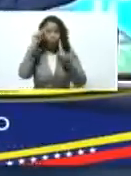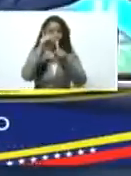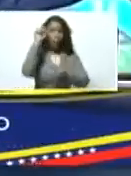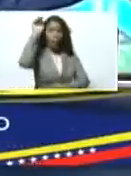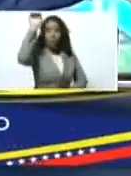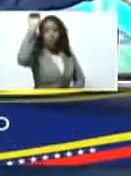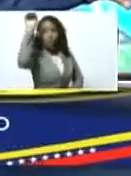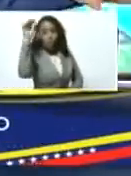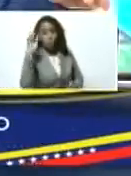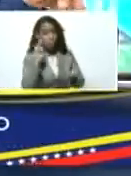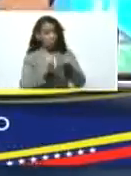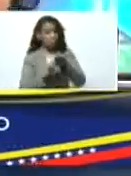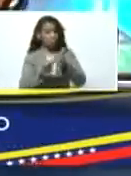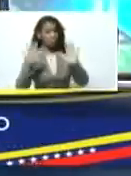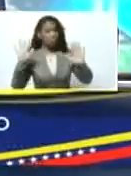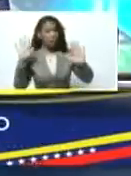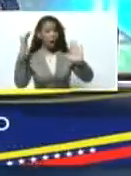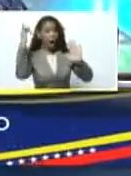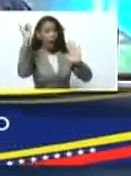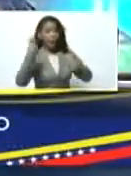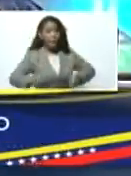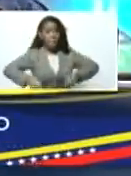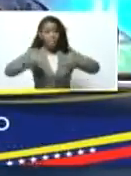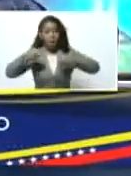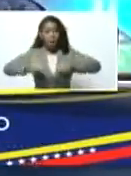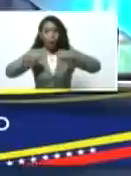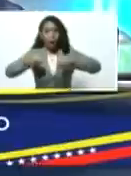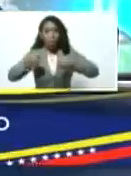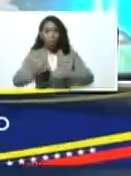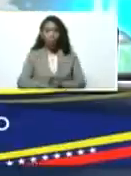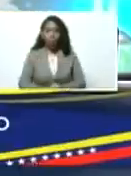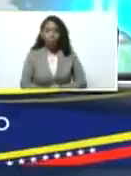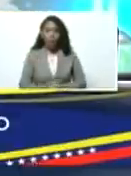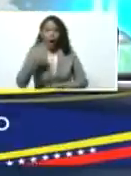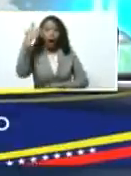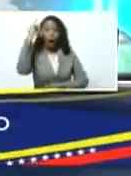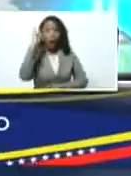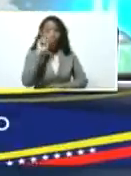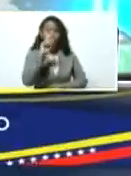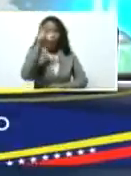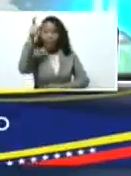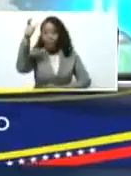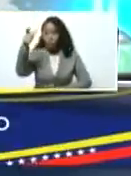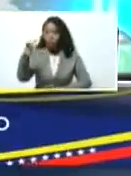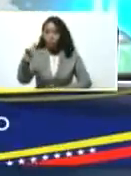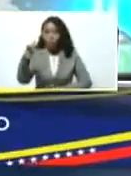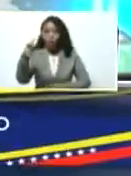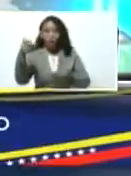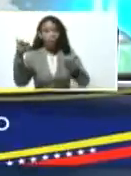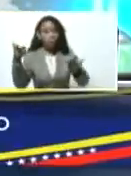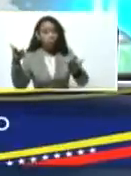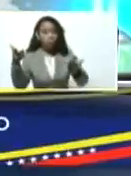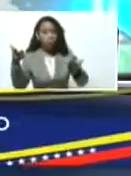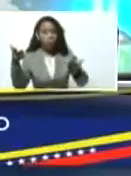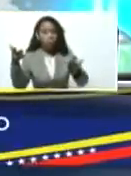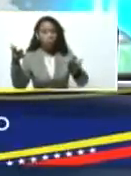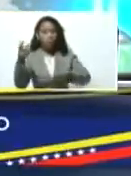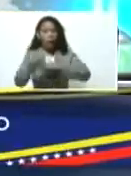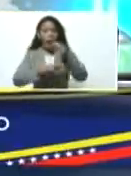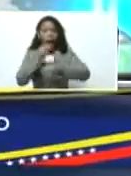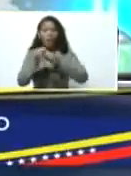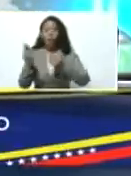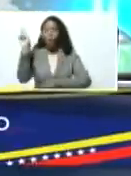¿verdad? Que tiene un mercado, que tiene una persona que hace